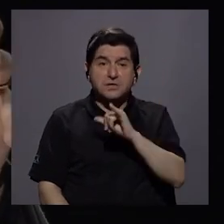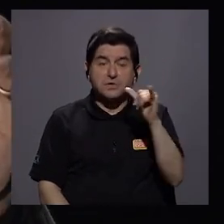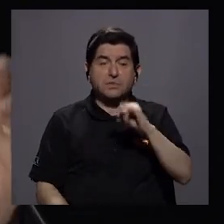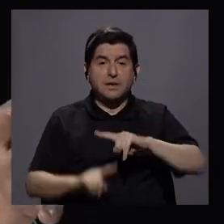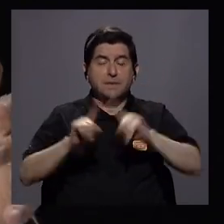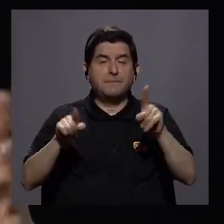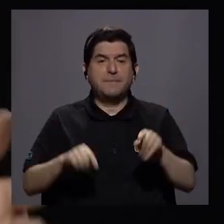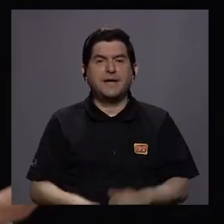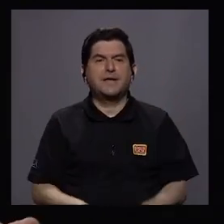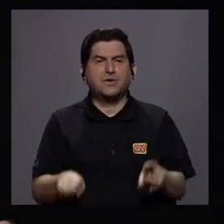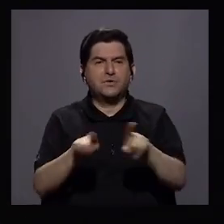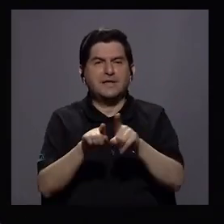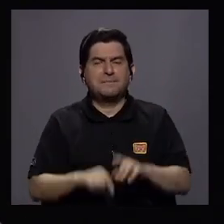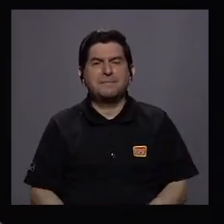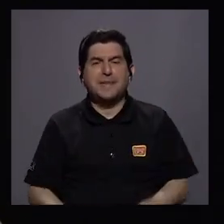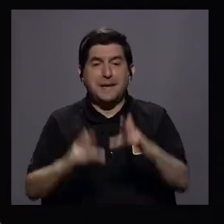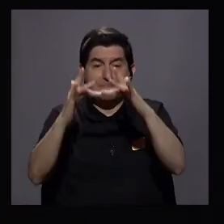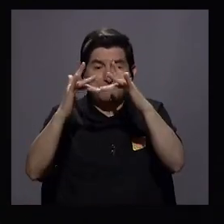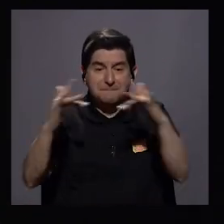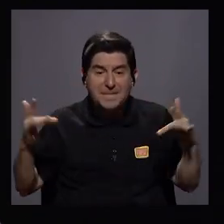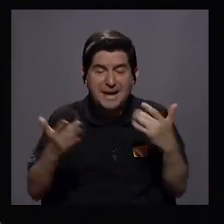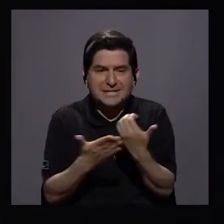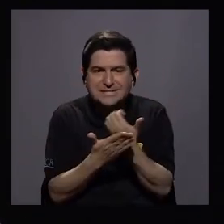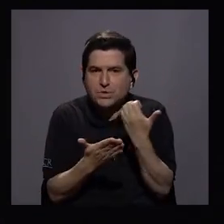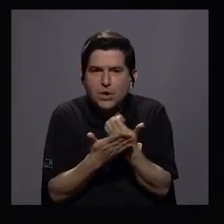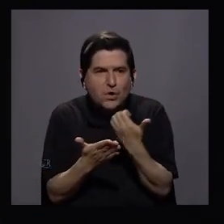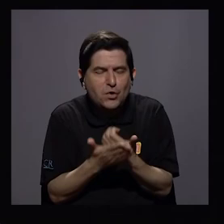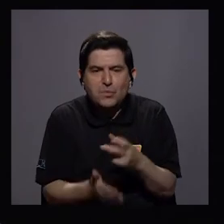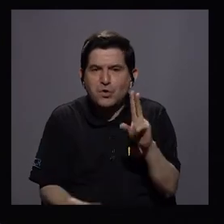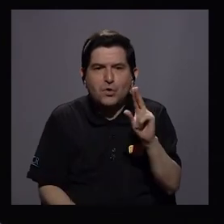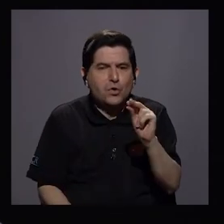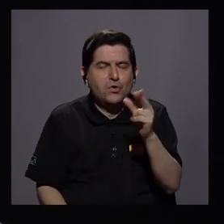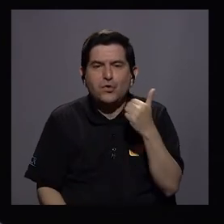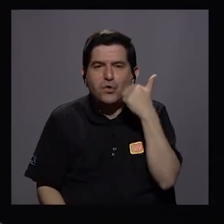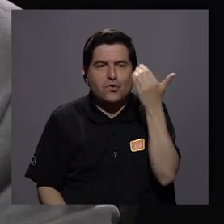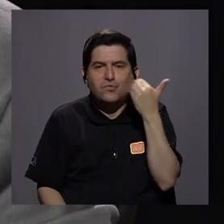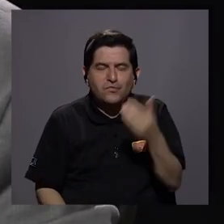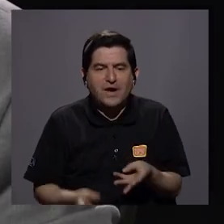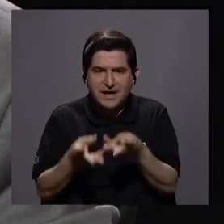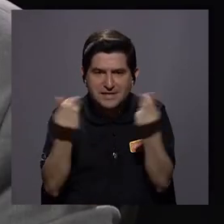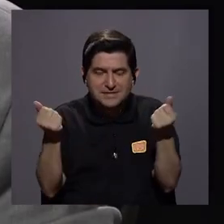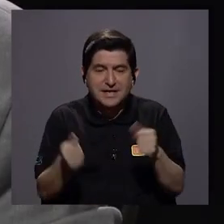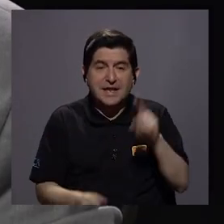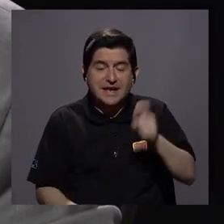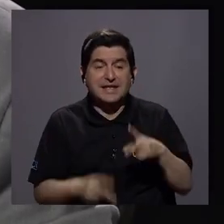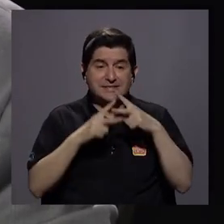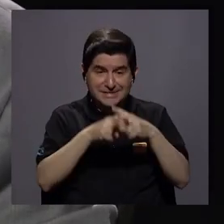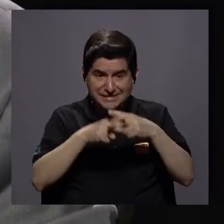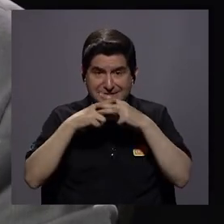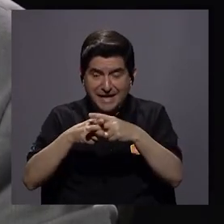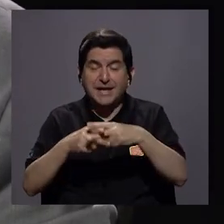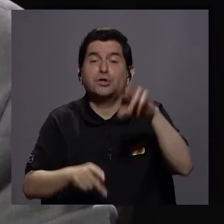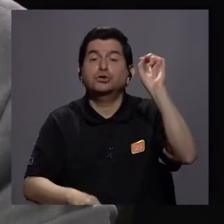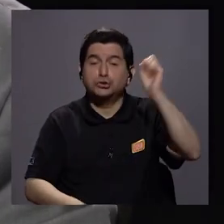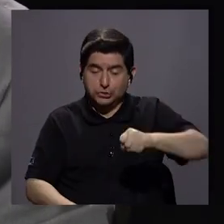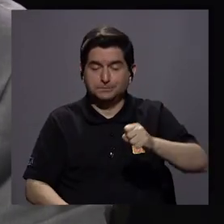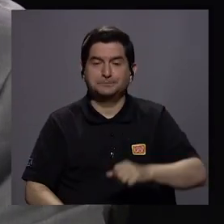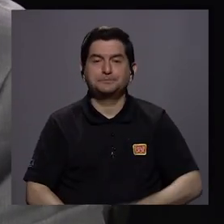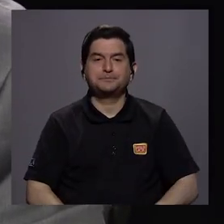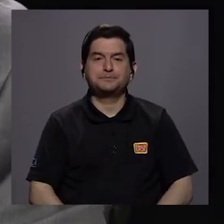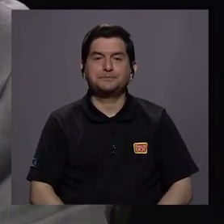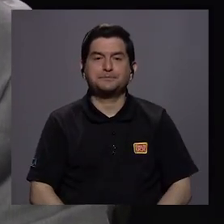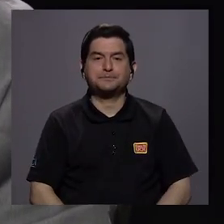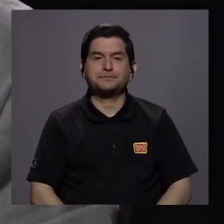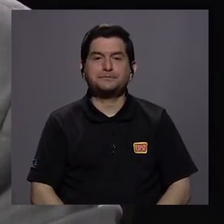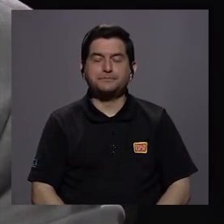ese tamaño de hueco fiscal que no es fácil de subsanar, por eso se busca un crédito internacional. Es correcto. En primer lugar, porque